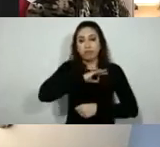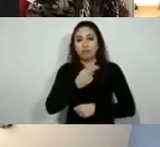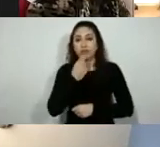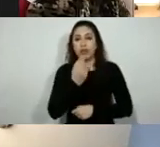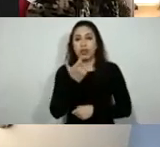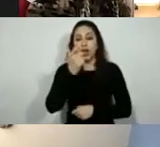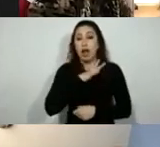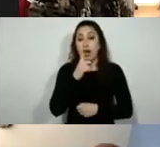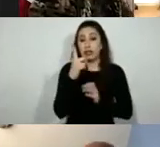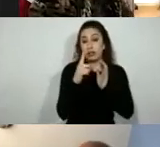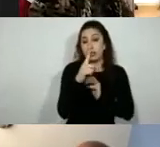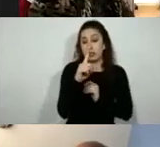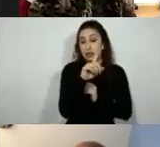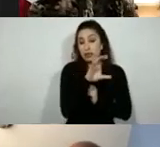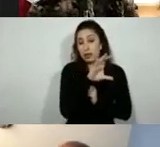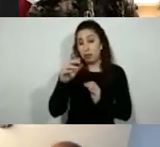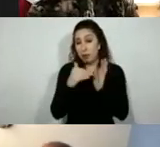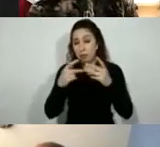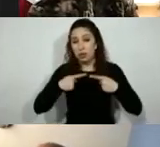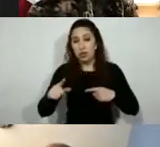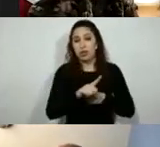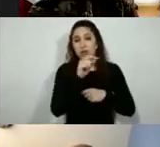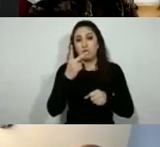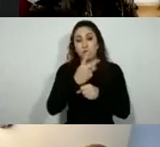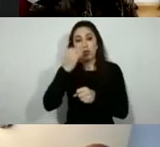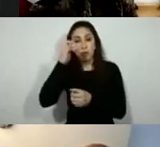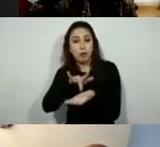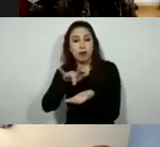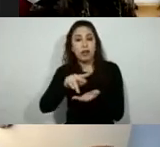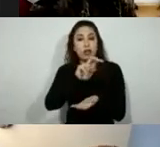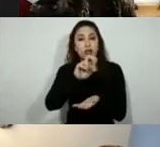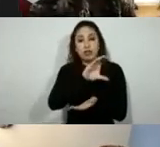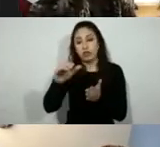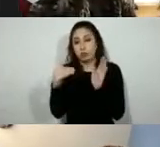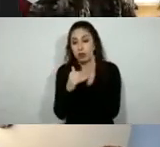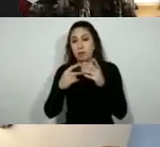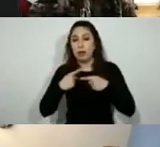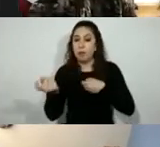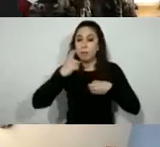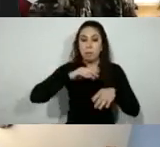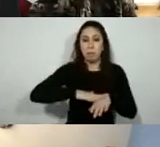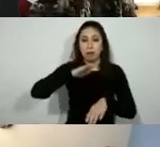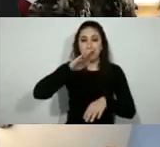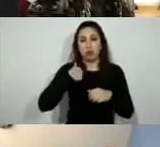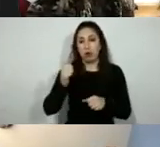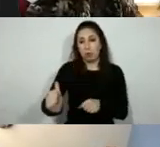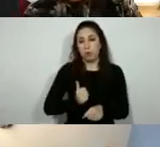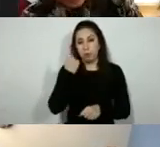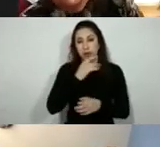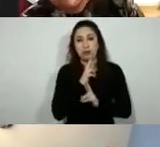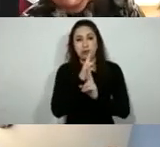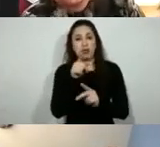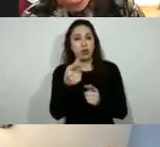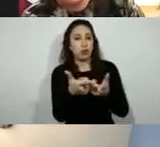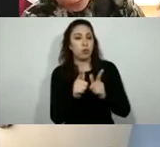la segunda a 200,000. Aquí aprovecho para responder a los legisladores del PRD sobre el programa